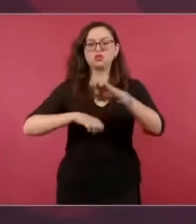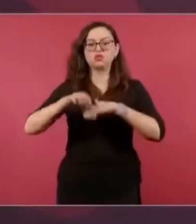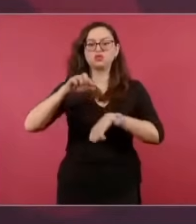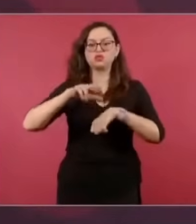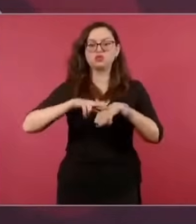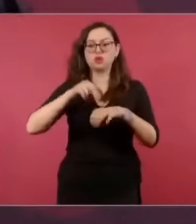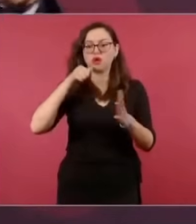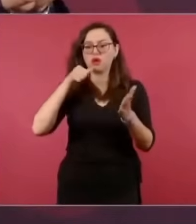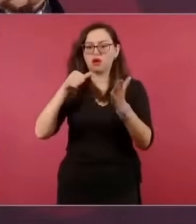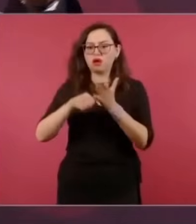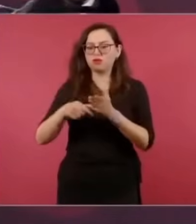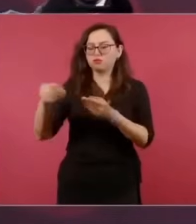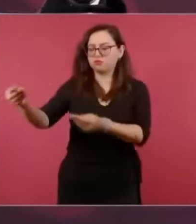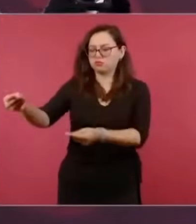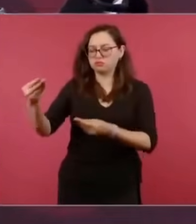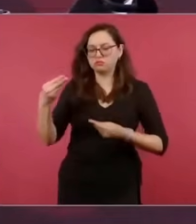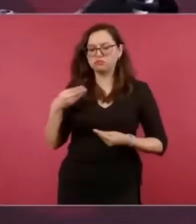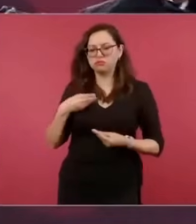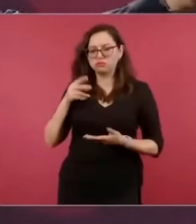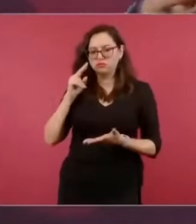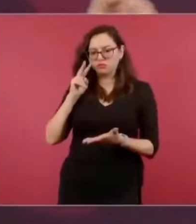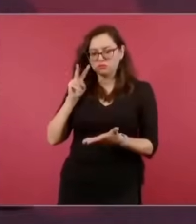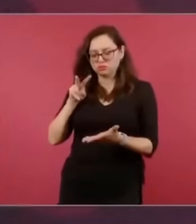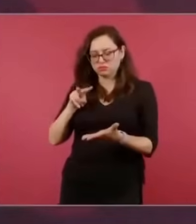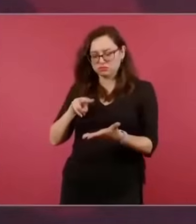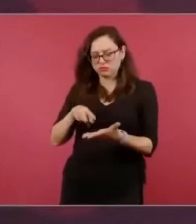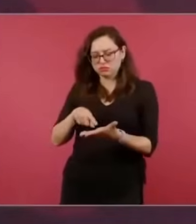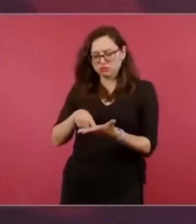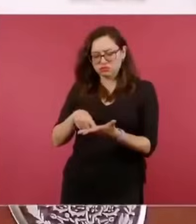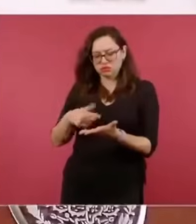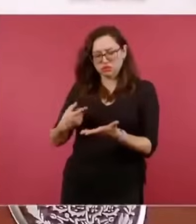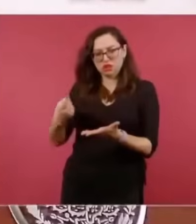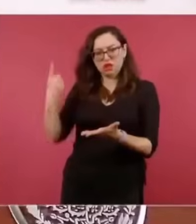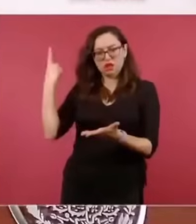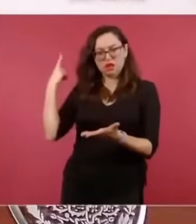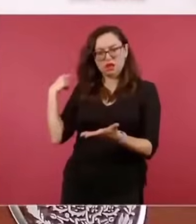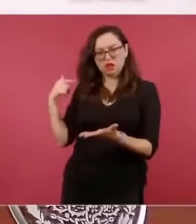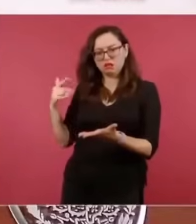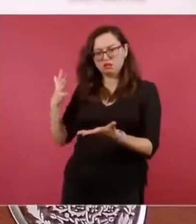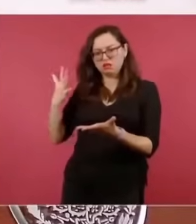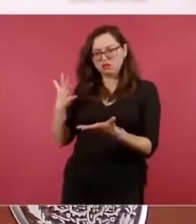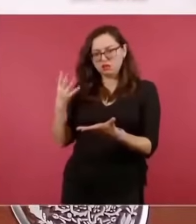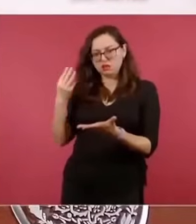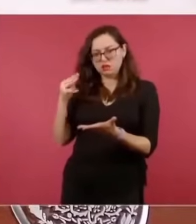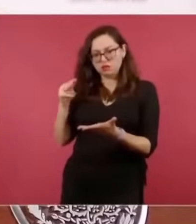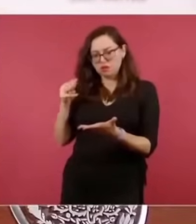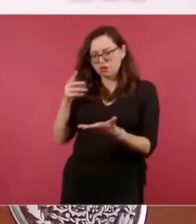haciendo referencia al discurso, que como había yo